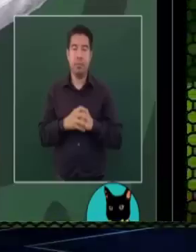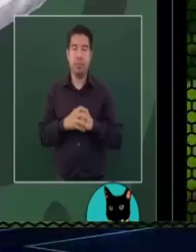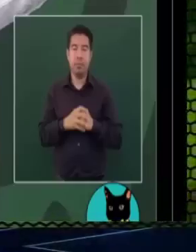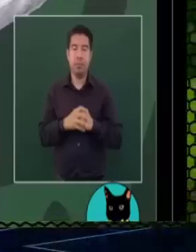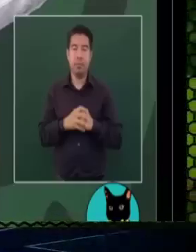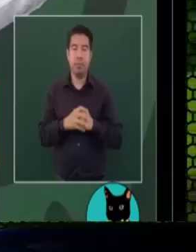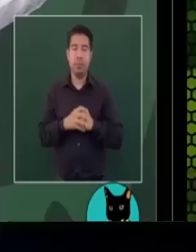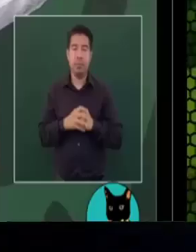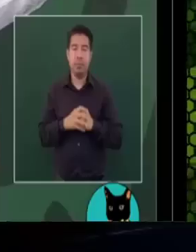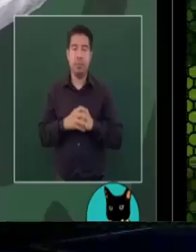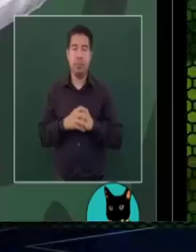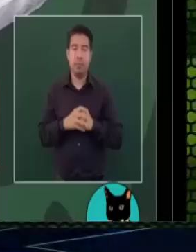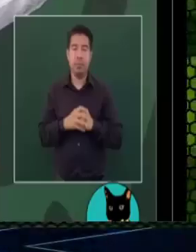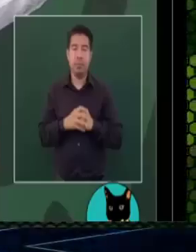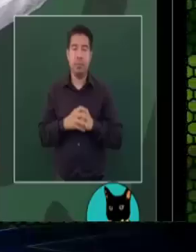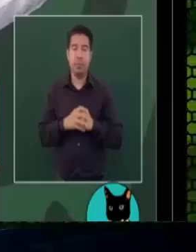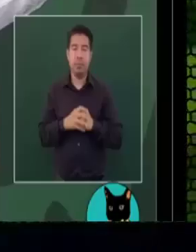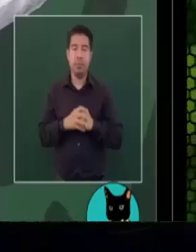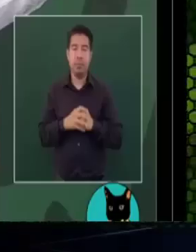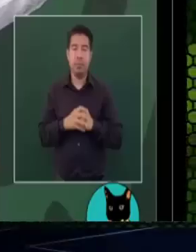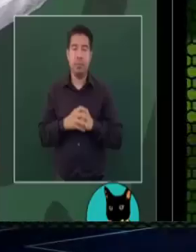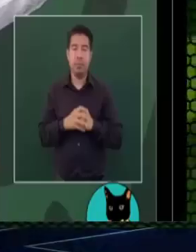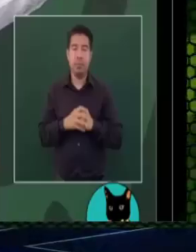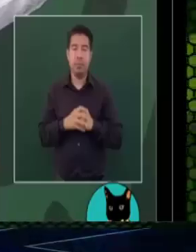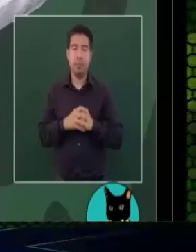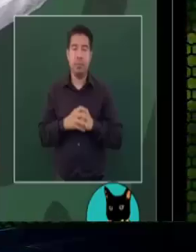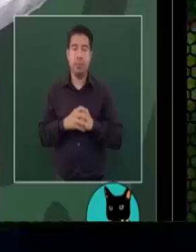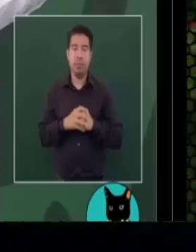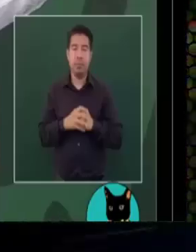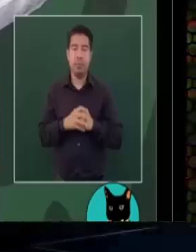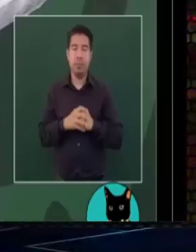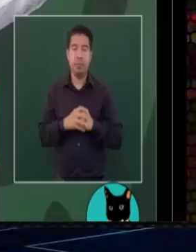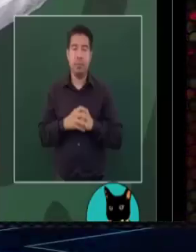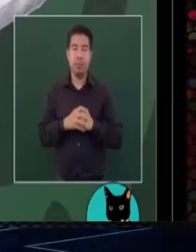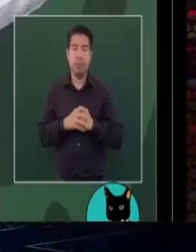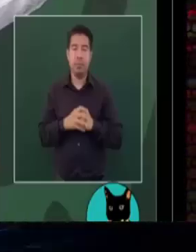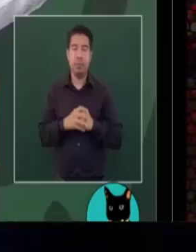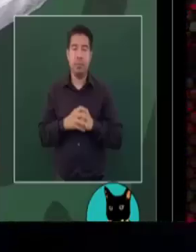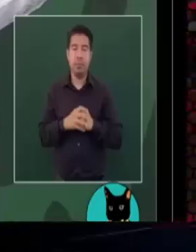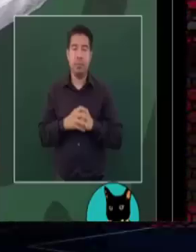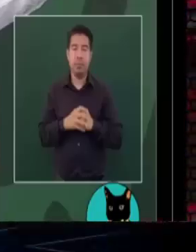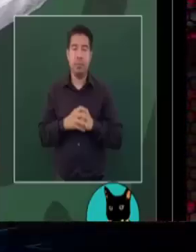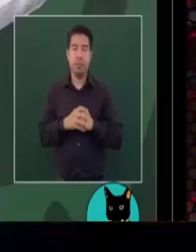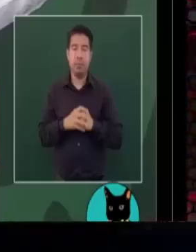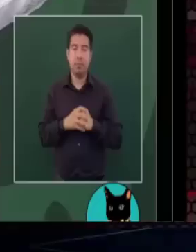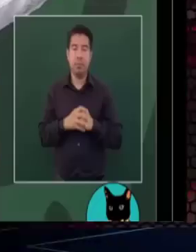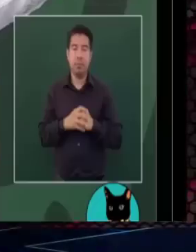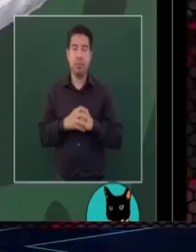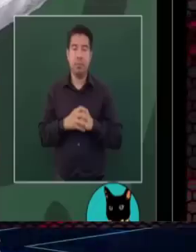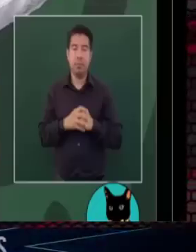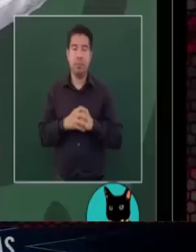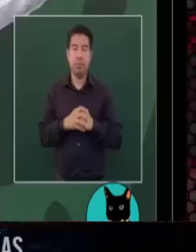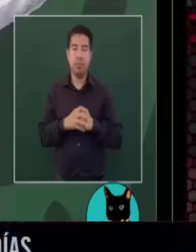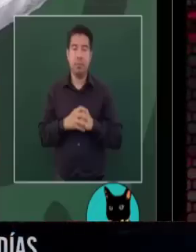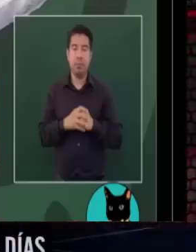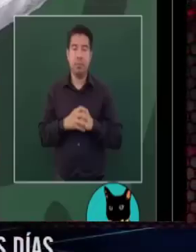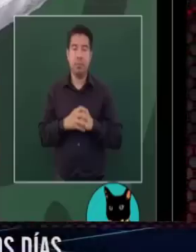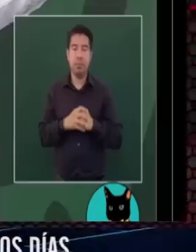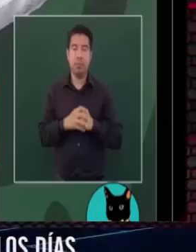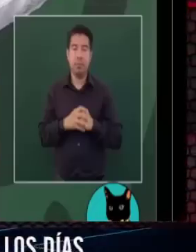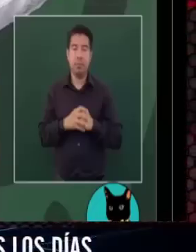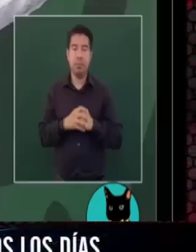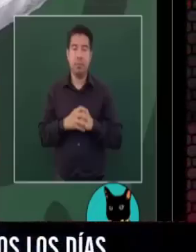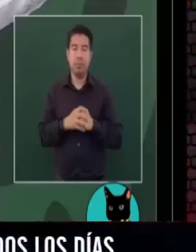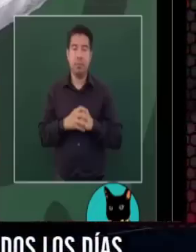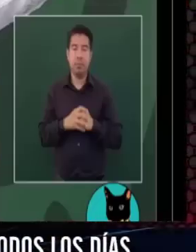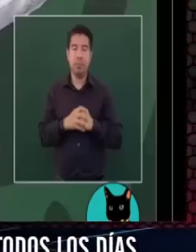a los ciudadanos. Acabar con los privilegios de la Suprema Corte. Por eso el presidente quiere una respuesta hasta en